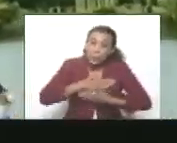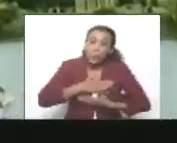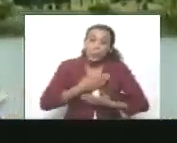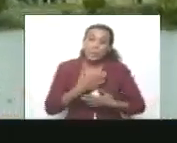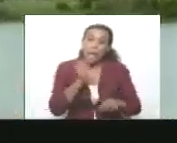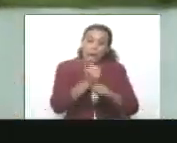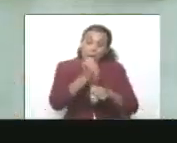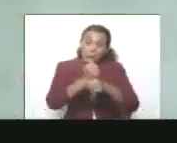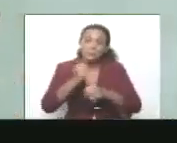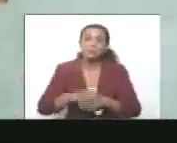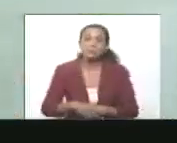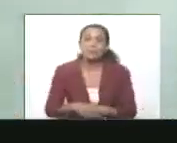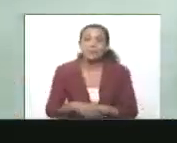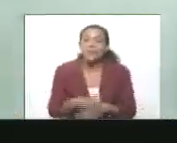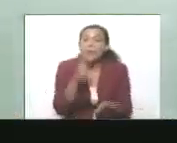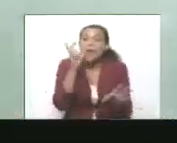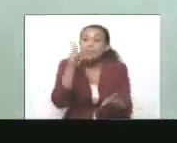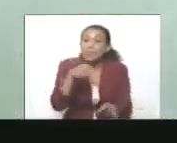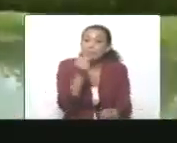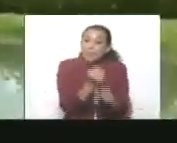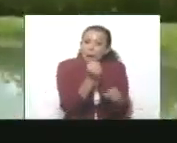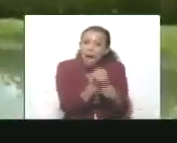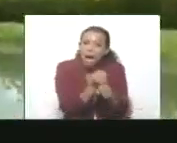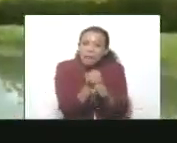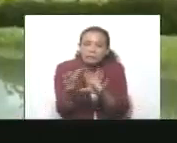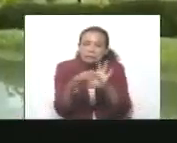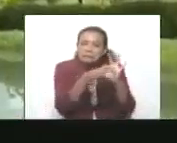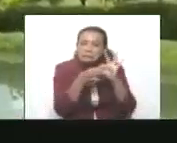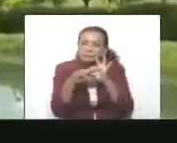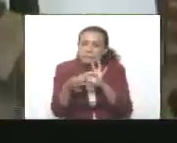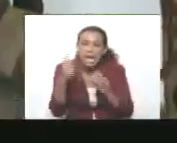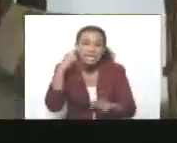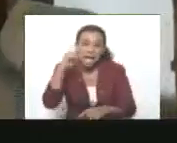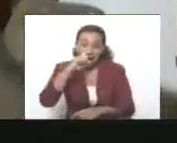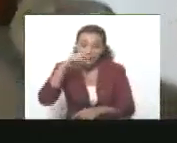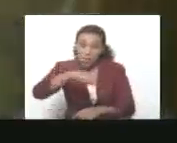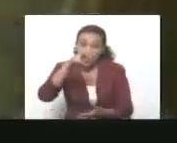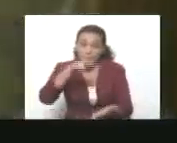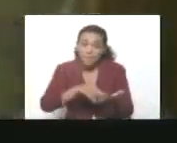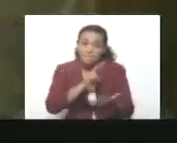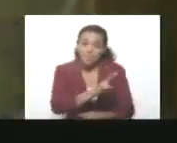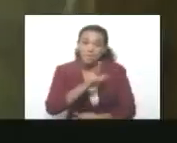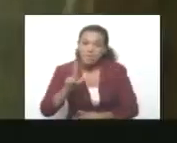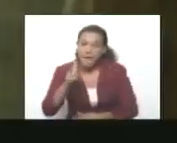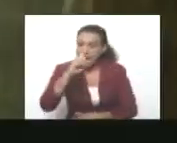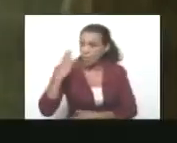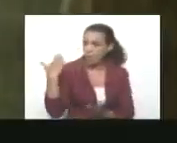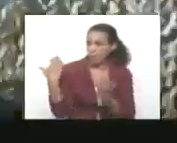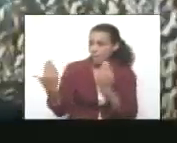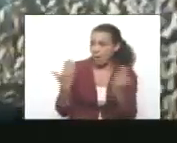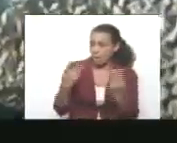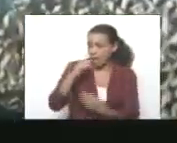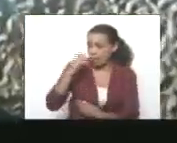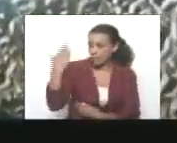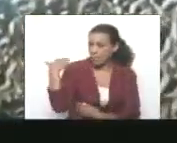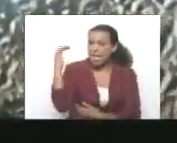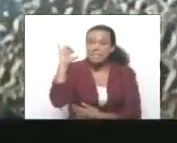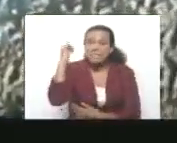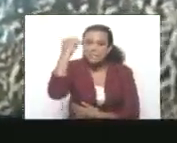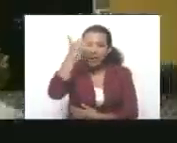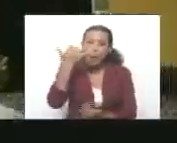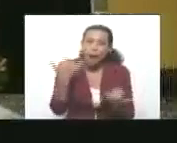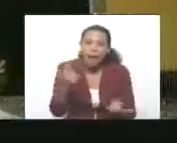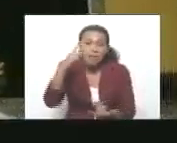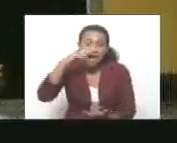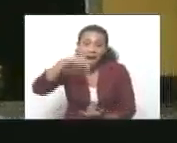la población. Estamos trabajando en eso de manera acentuada y fíjese que este año, mi comandante, con respecto al año pasado, Yaracuy ya este